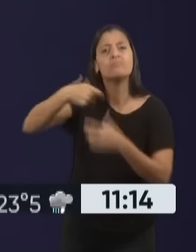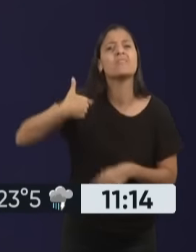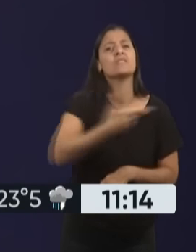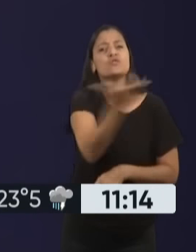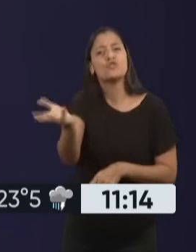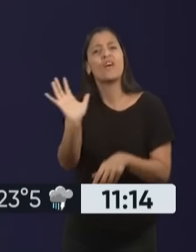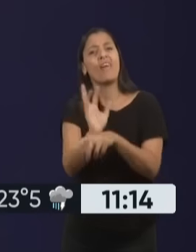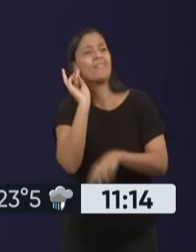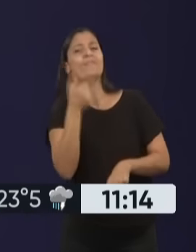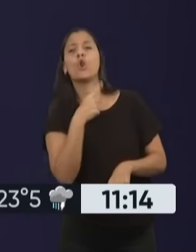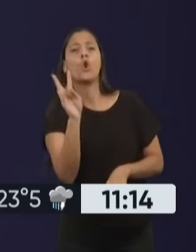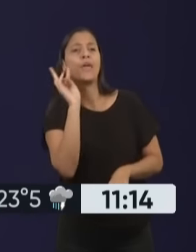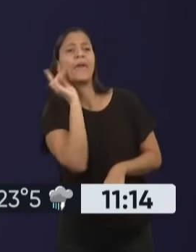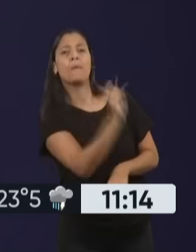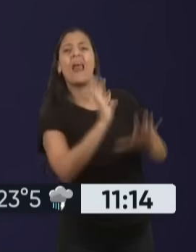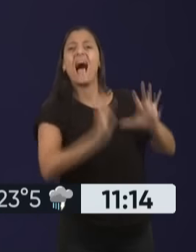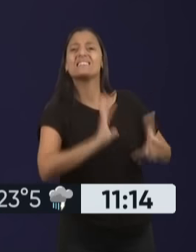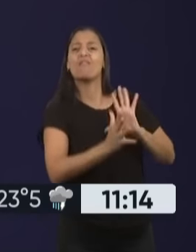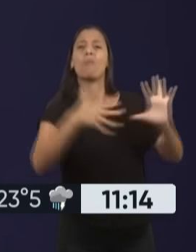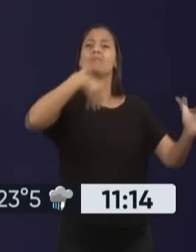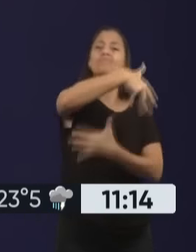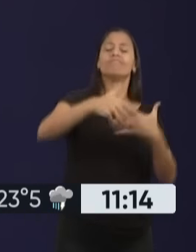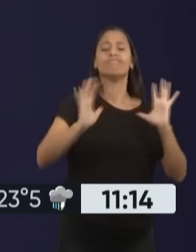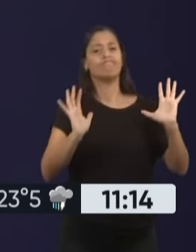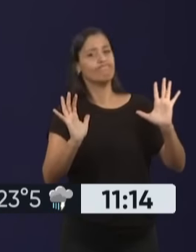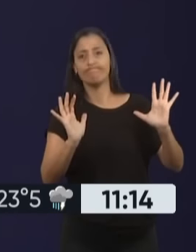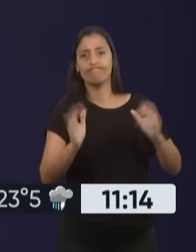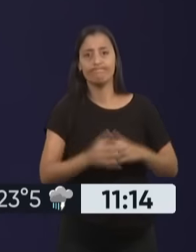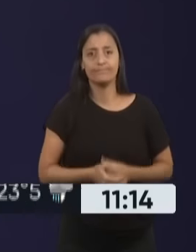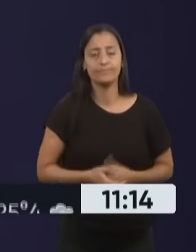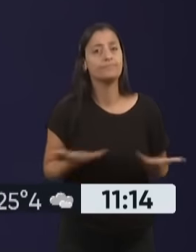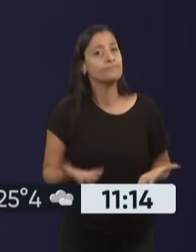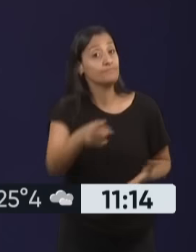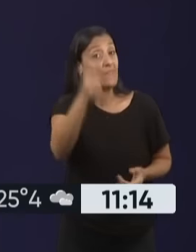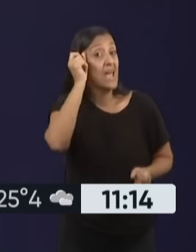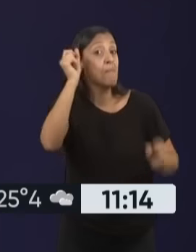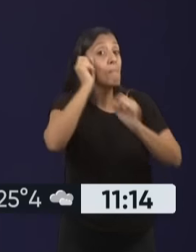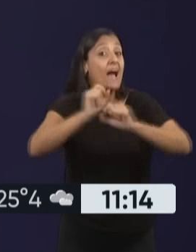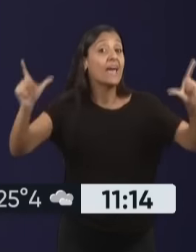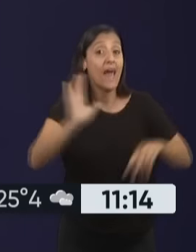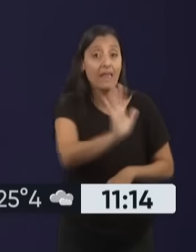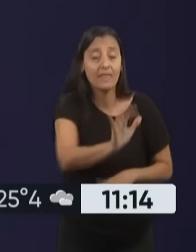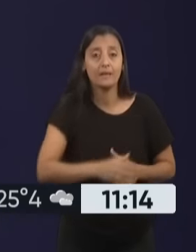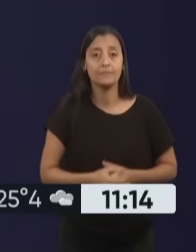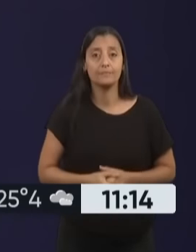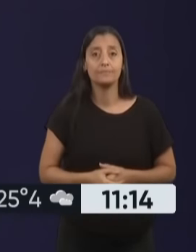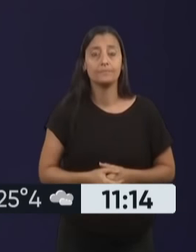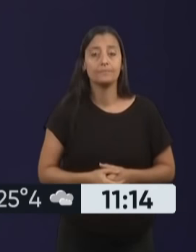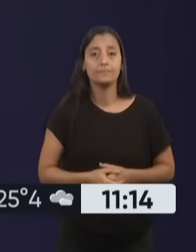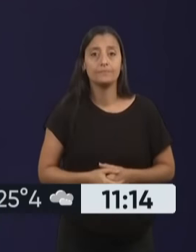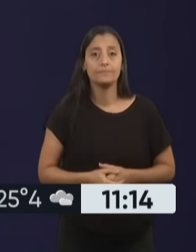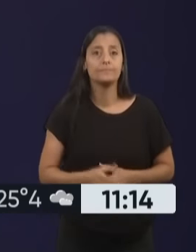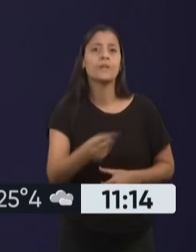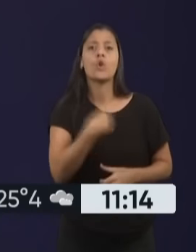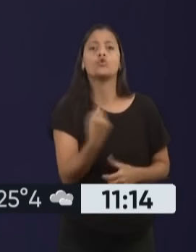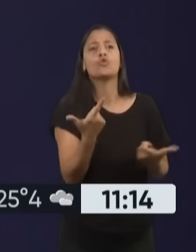no queremos ver ese tipo de espectáculos bochornosos e y te imaginas que más allá de que no tenemos